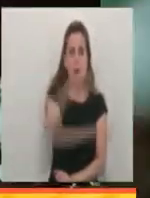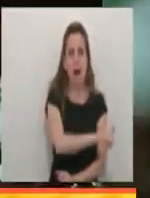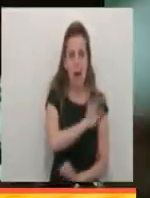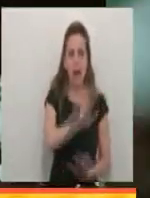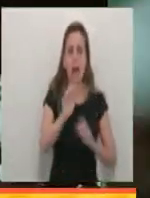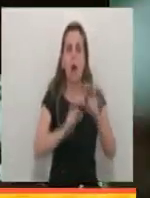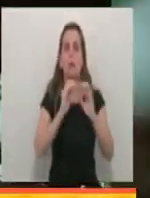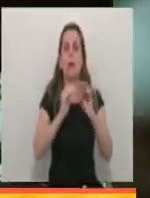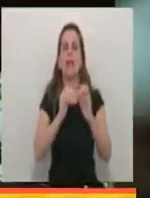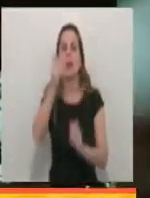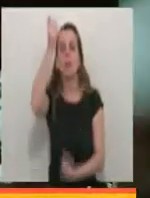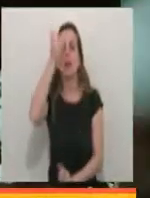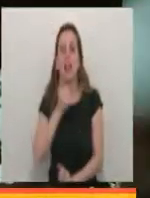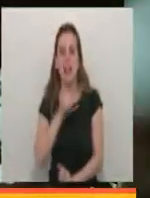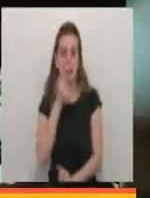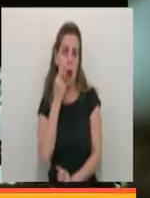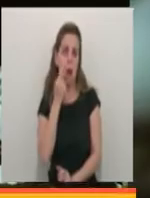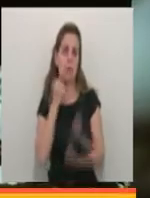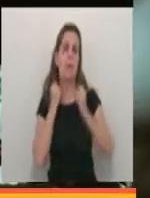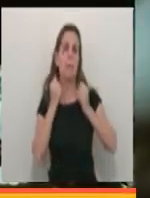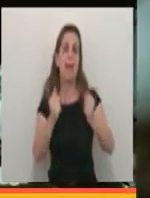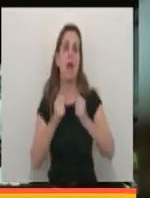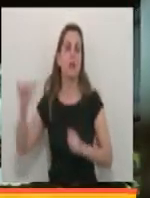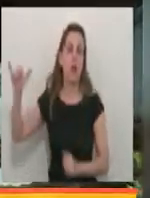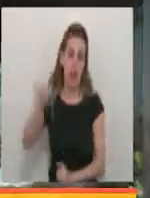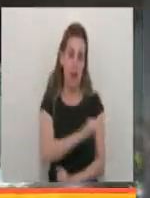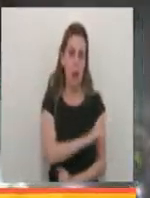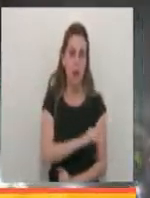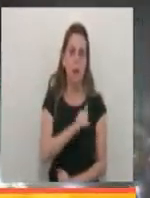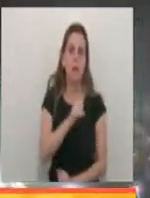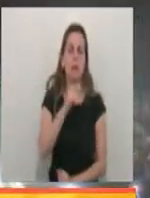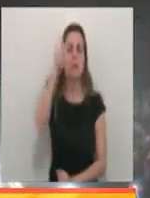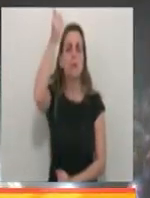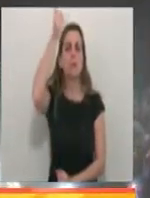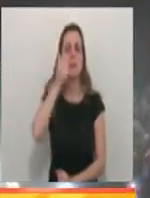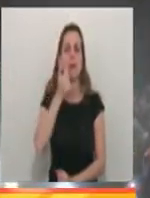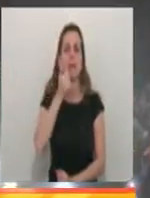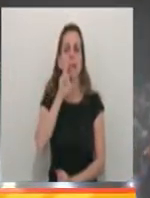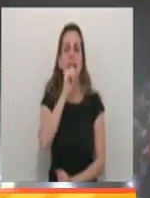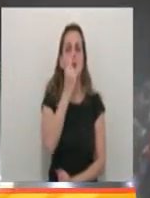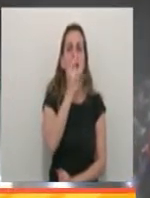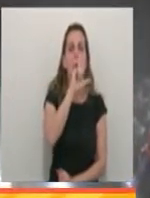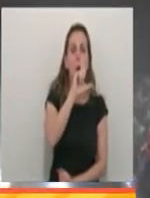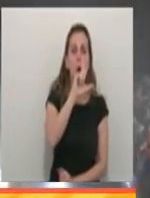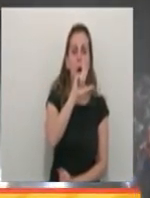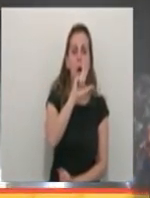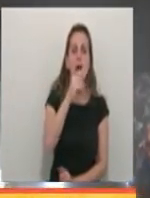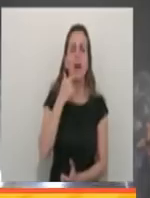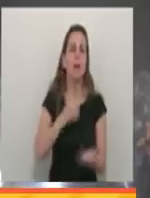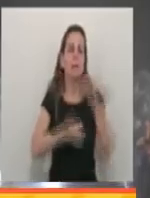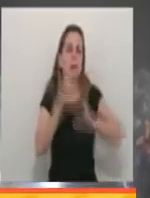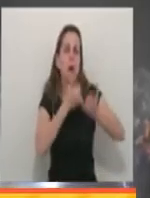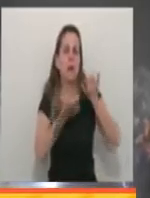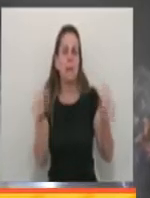saludo para vos y toda tu audiencia. Contame, con esta poca información que se sabe desde tu experiencia, ¿qué se te ocurre? Porque la